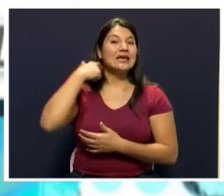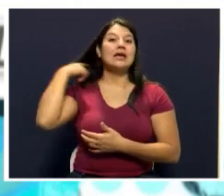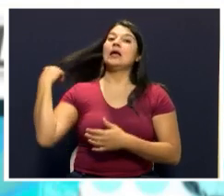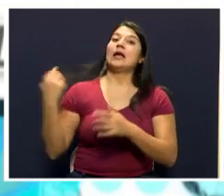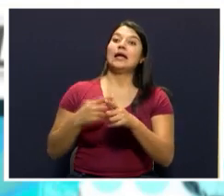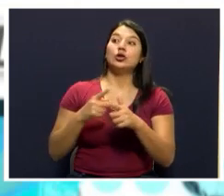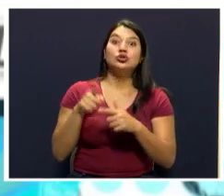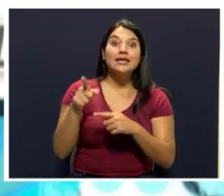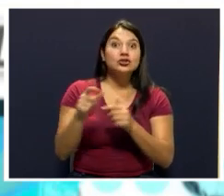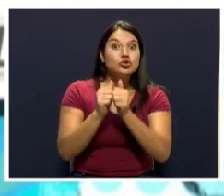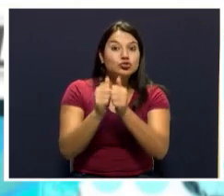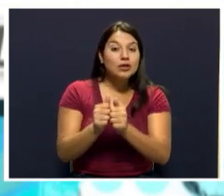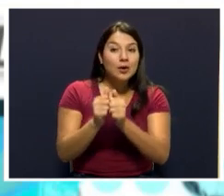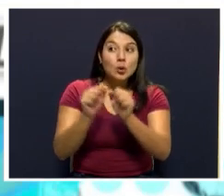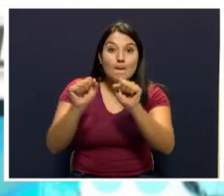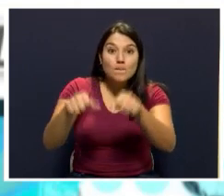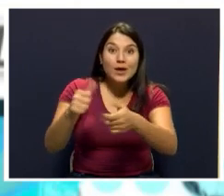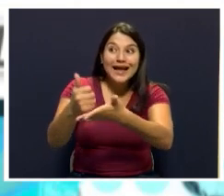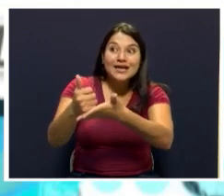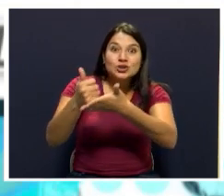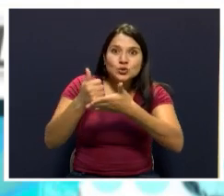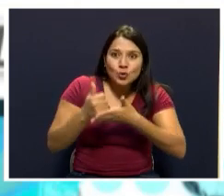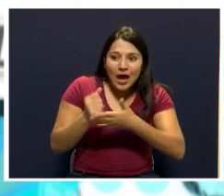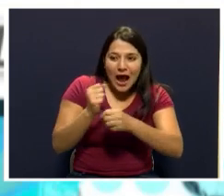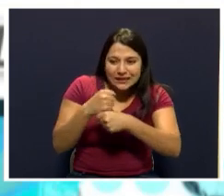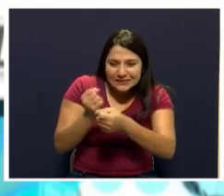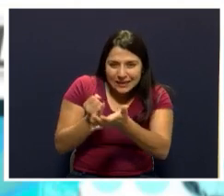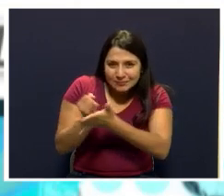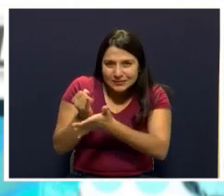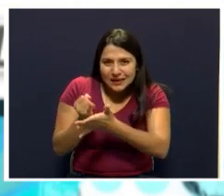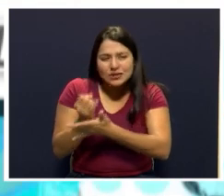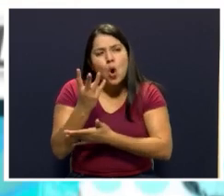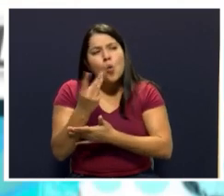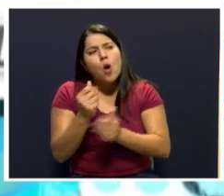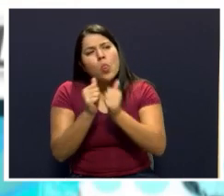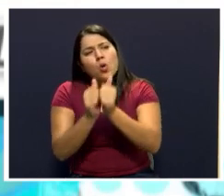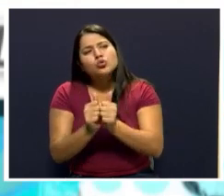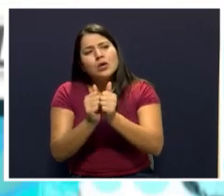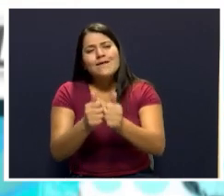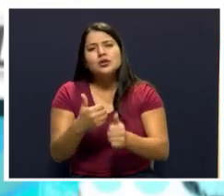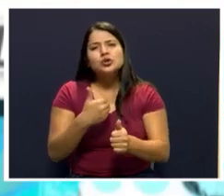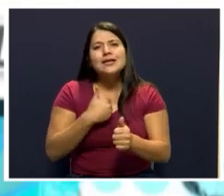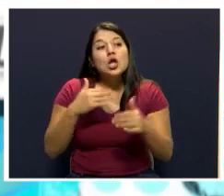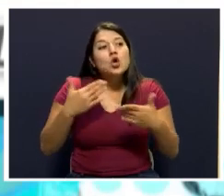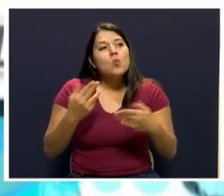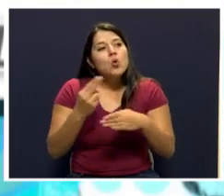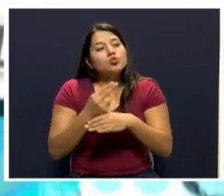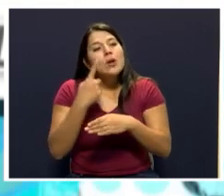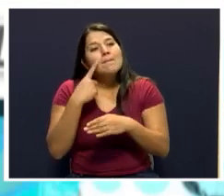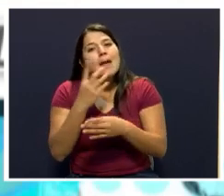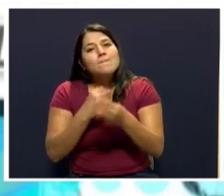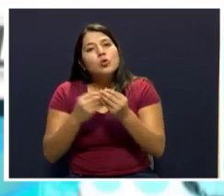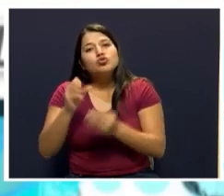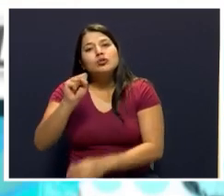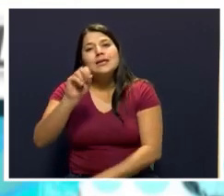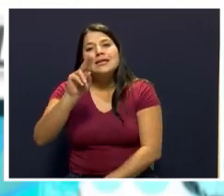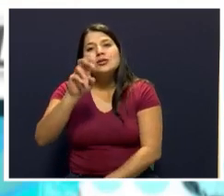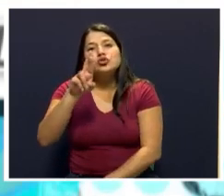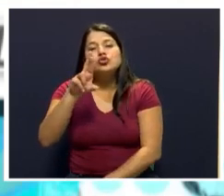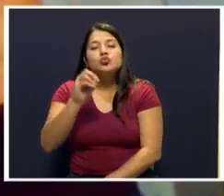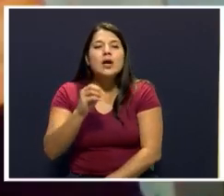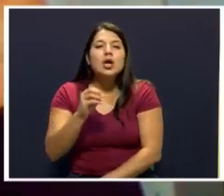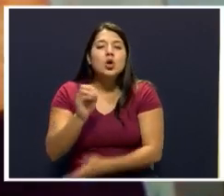esta historia. ¿Cuántos caballos tienen y cómo los utilizan para producir sueros antiofídicos? Sí, bueno,